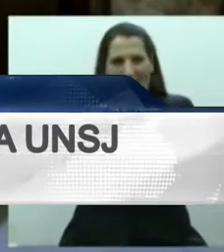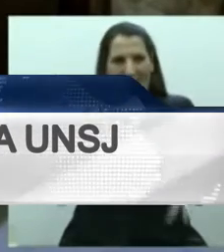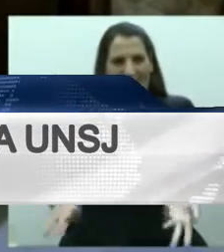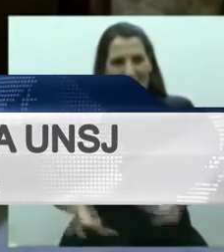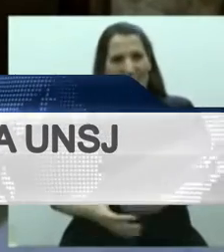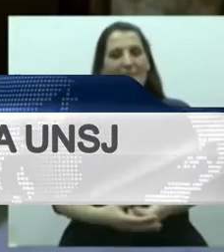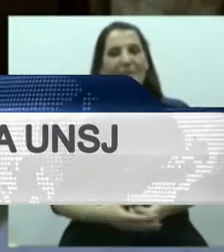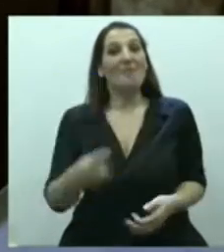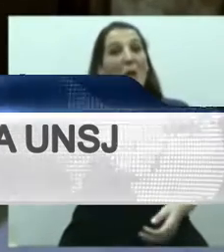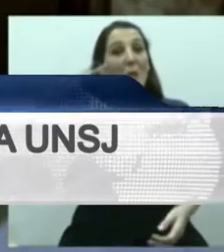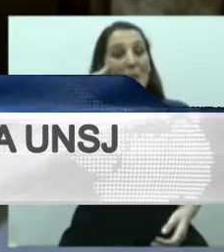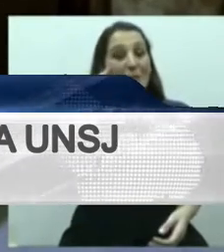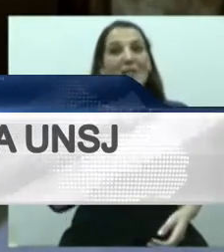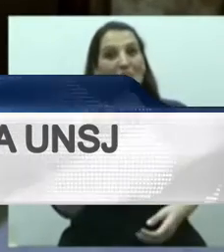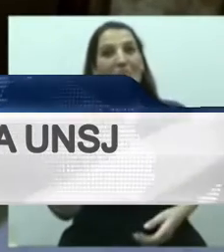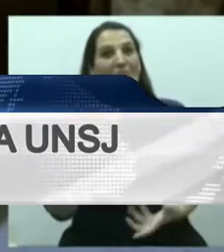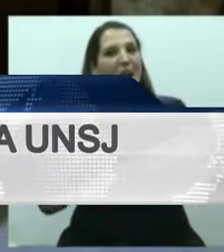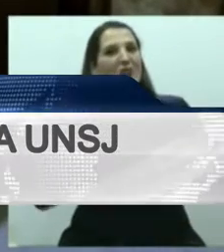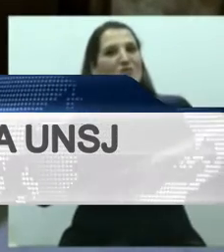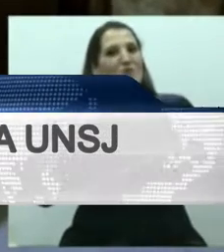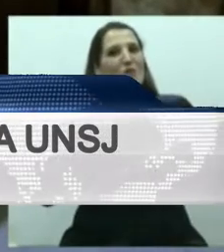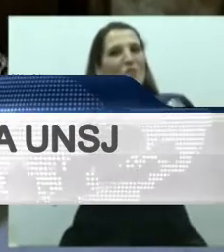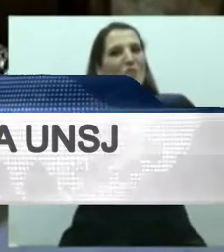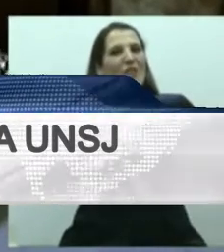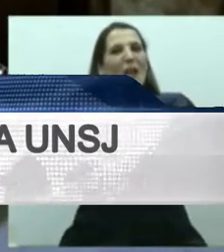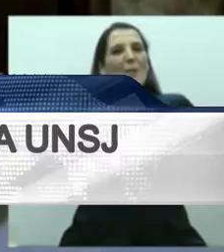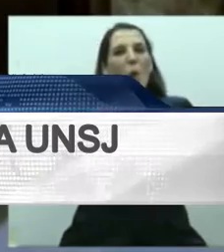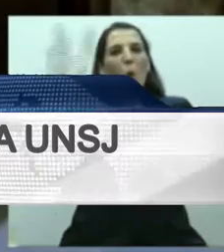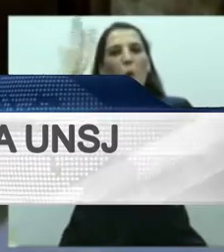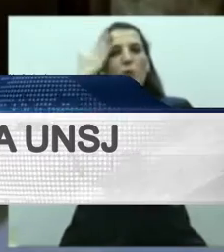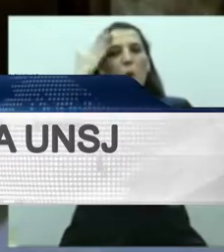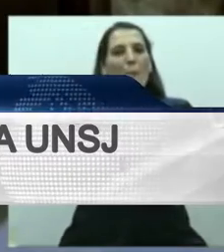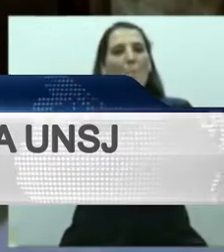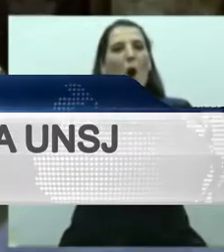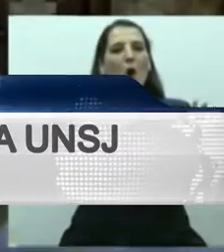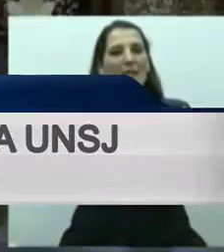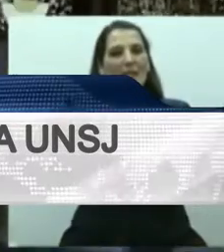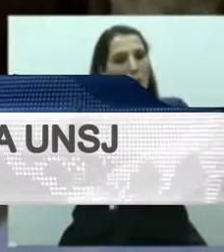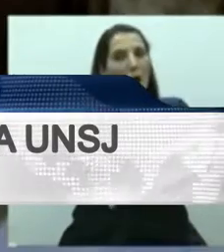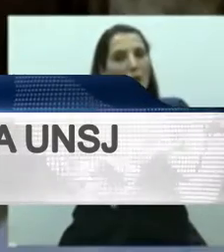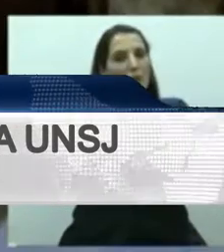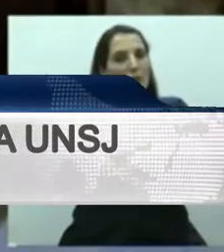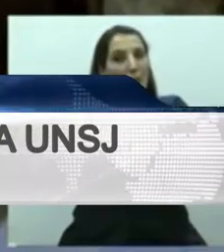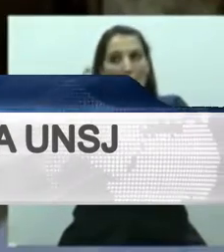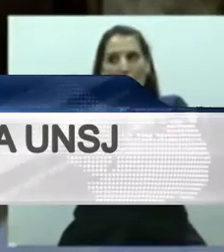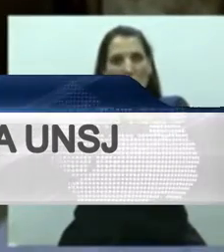mecanismos para hacer lo que se ha hecho. Esto que se ha hecho y salió por única vez,